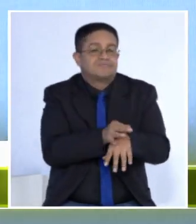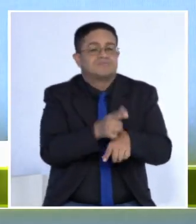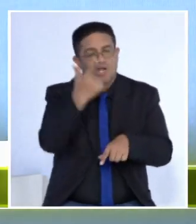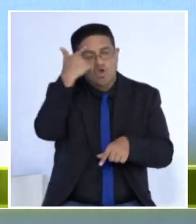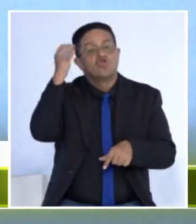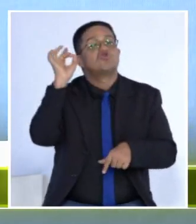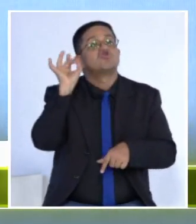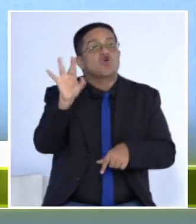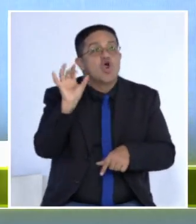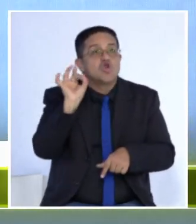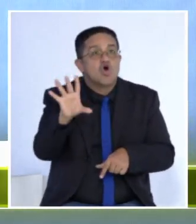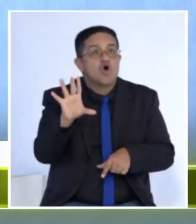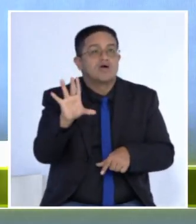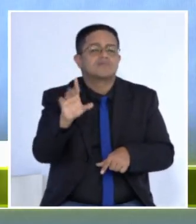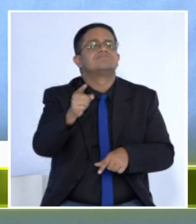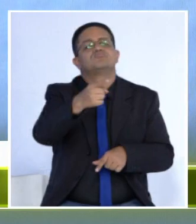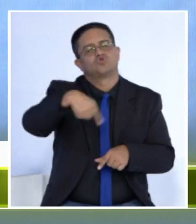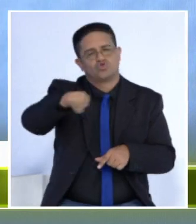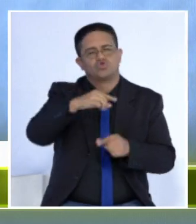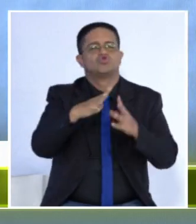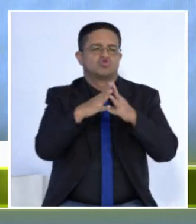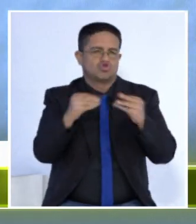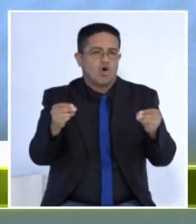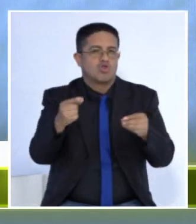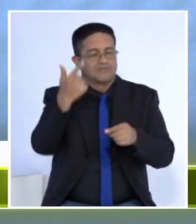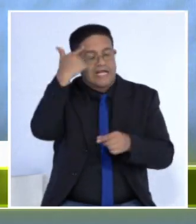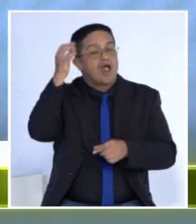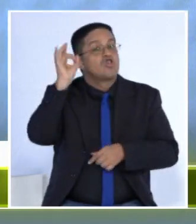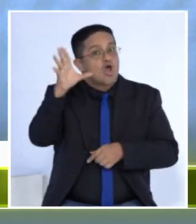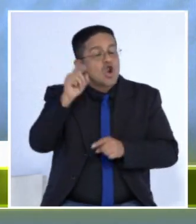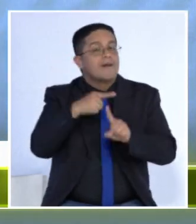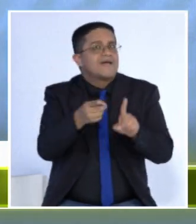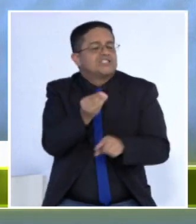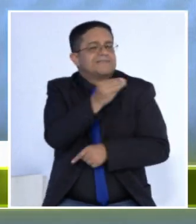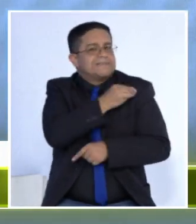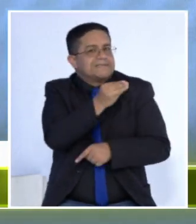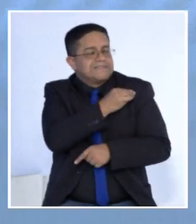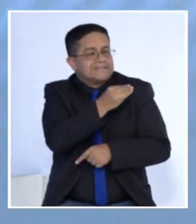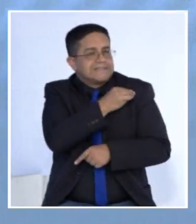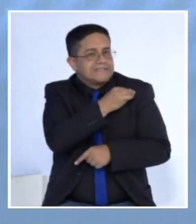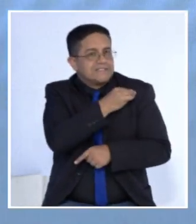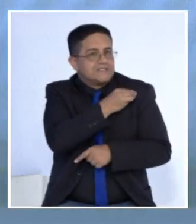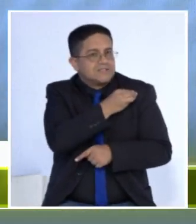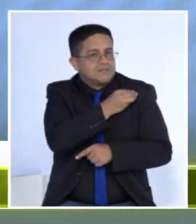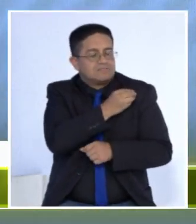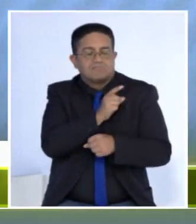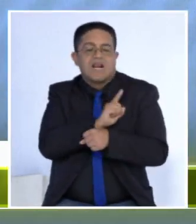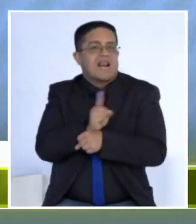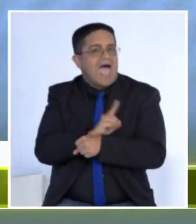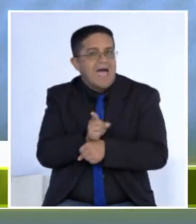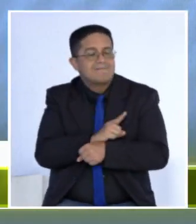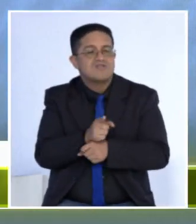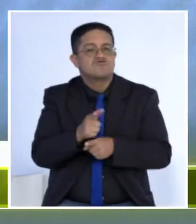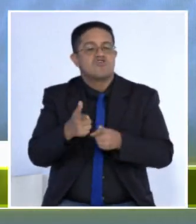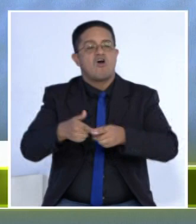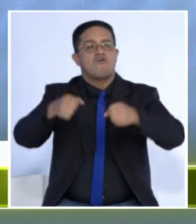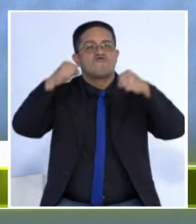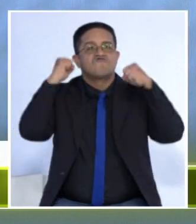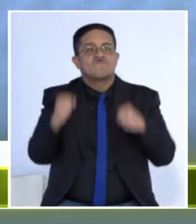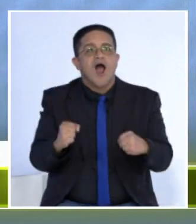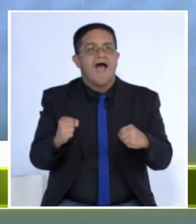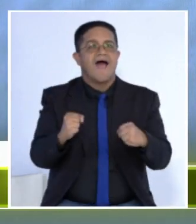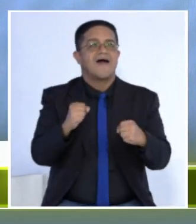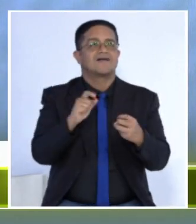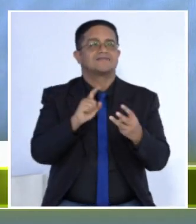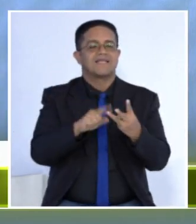dolor de cabeza, porque todos hemos tenido con signos de alarma, que empiece de forma súbita, que sea muy intenso, que se exacerbe con